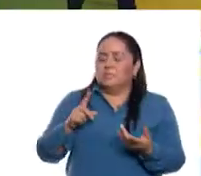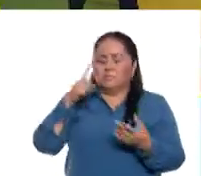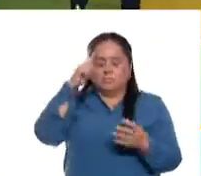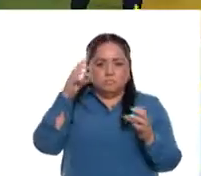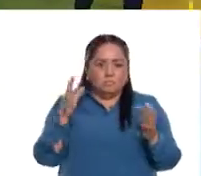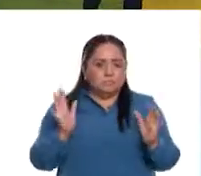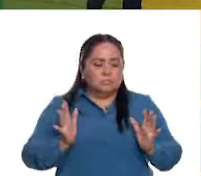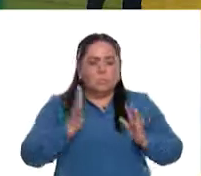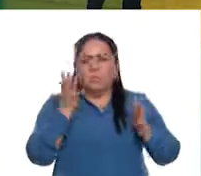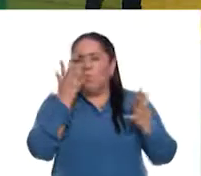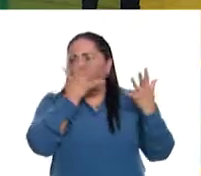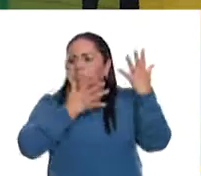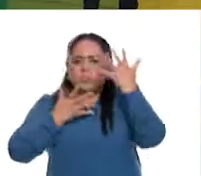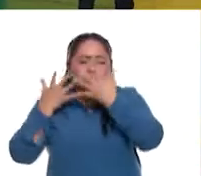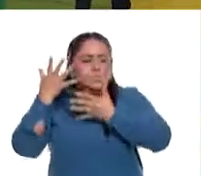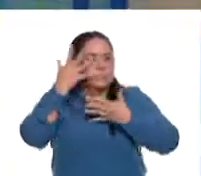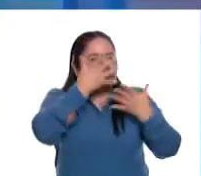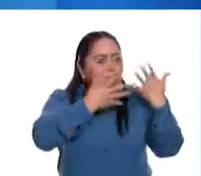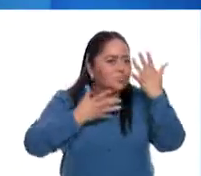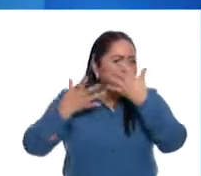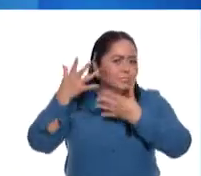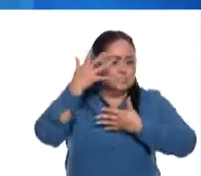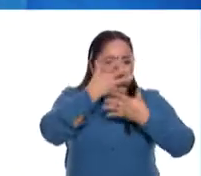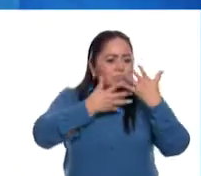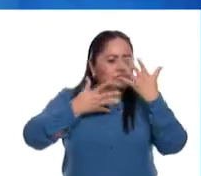desconcierto, confusión.